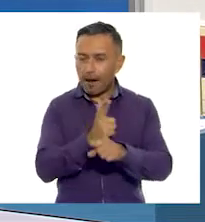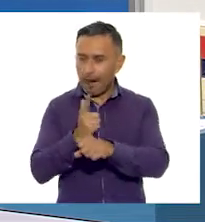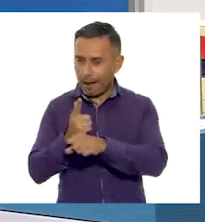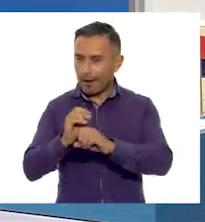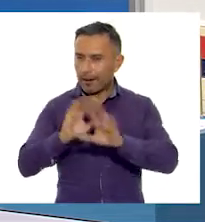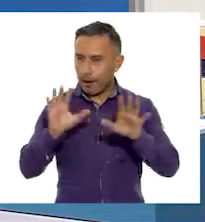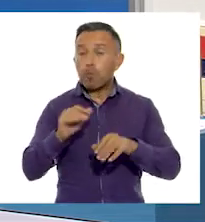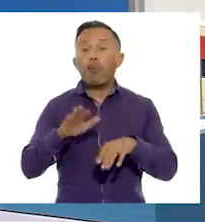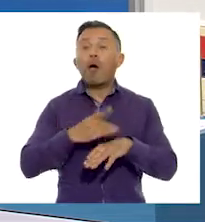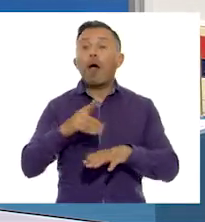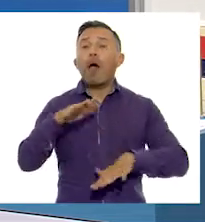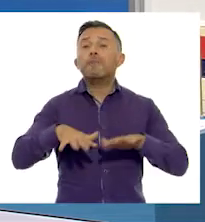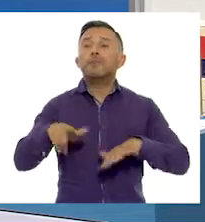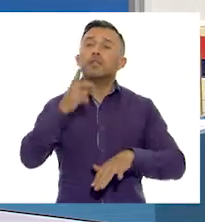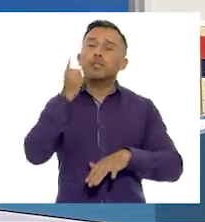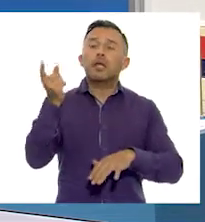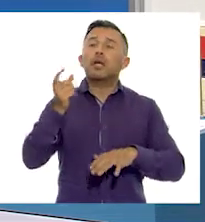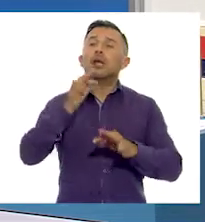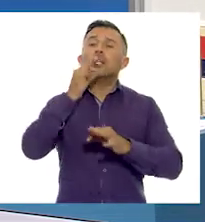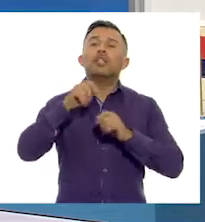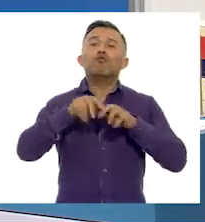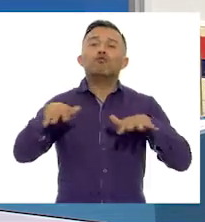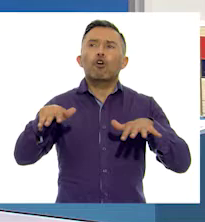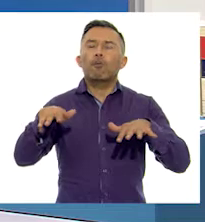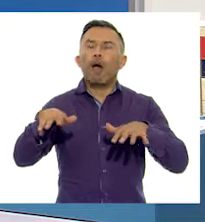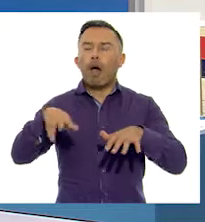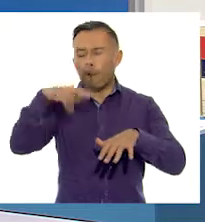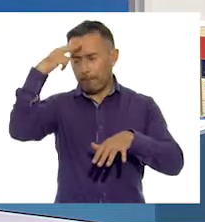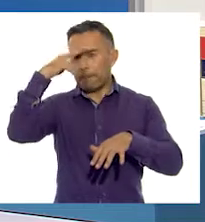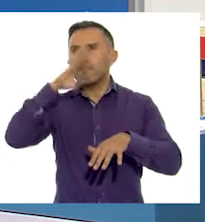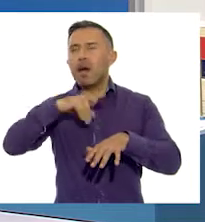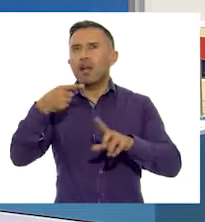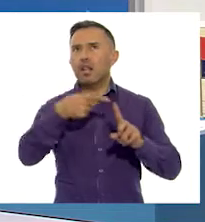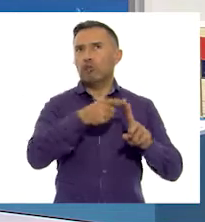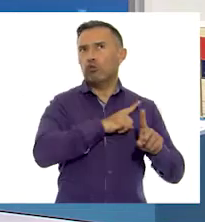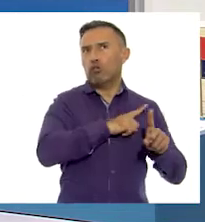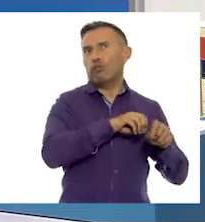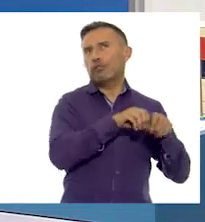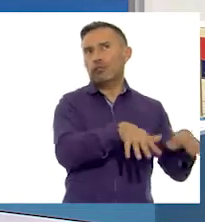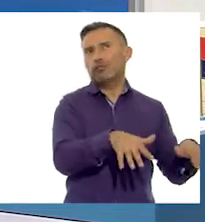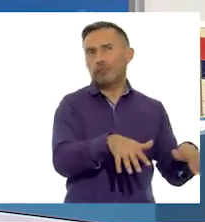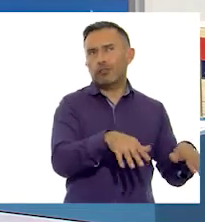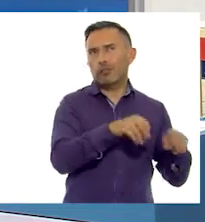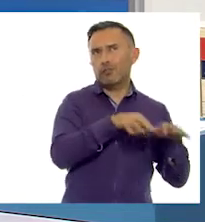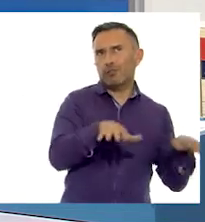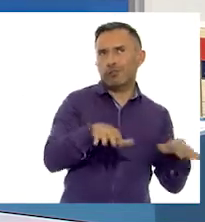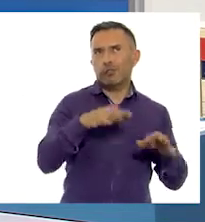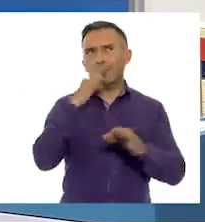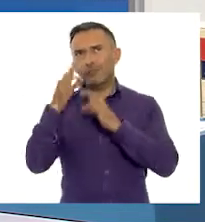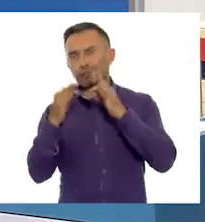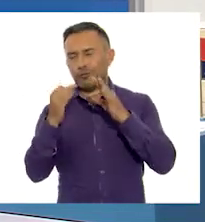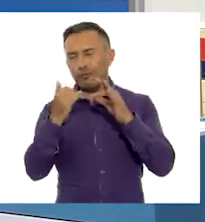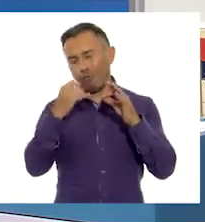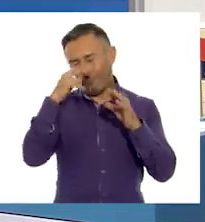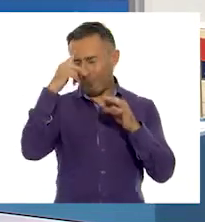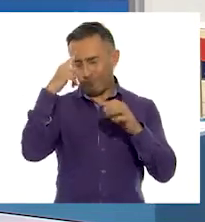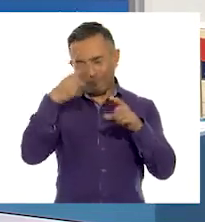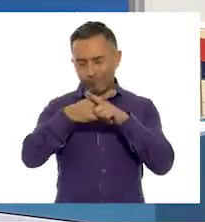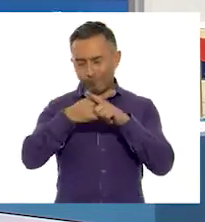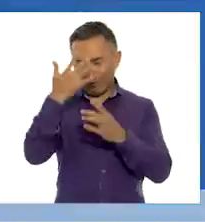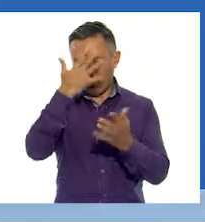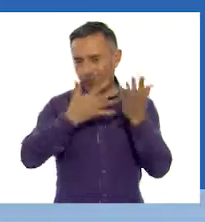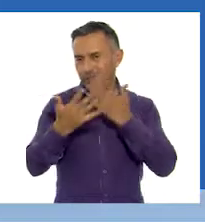el virus del SARS-CoV-2 a las células humanas. Maestro, en el primero, utilizan